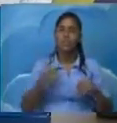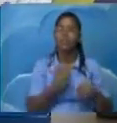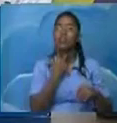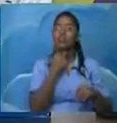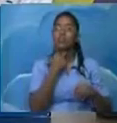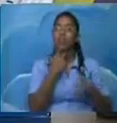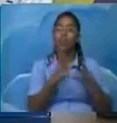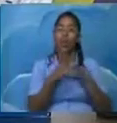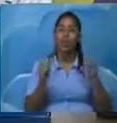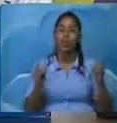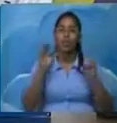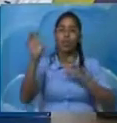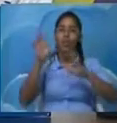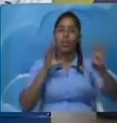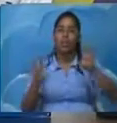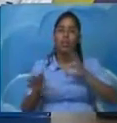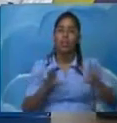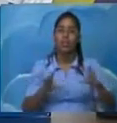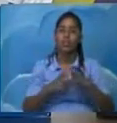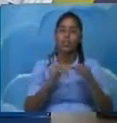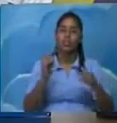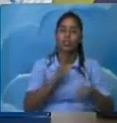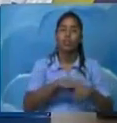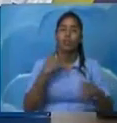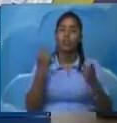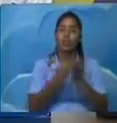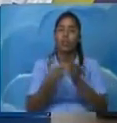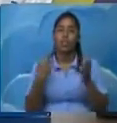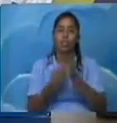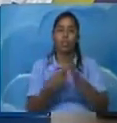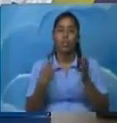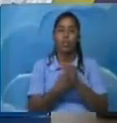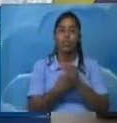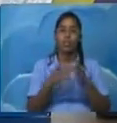las naciones guindando por aquí cada vez más,